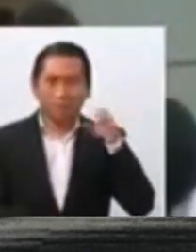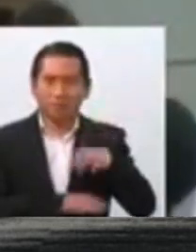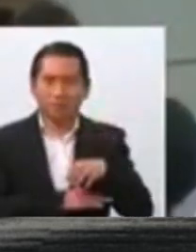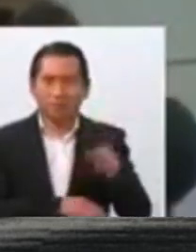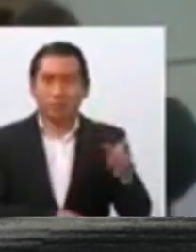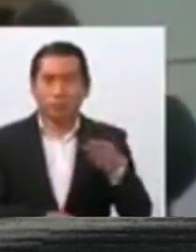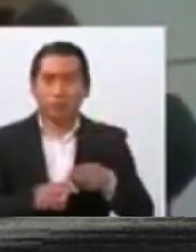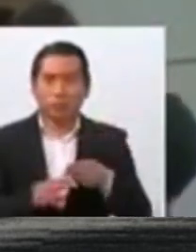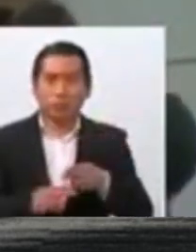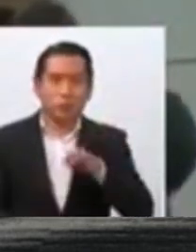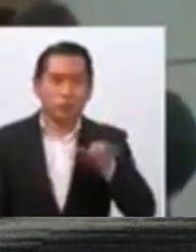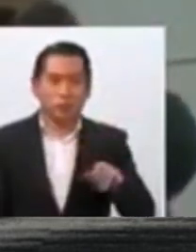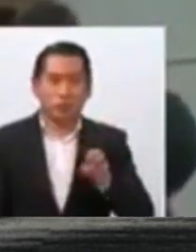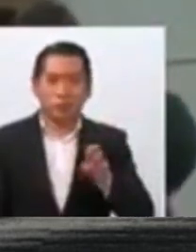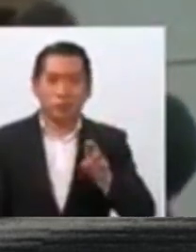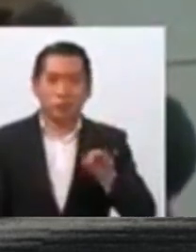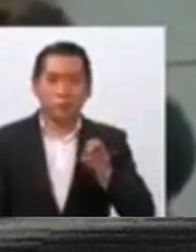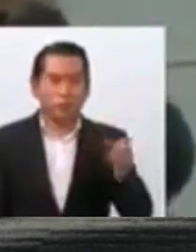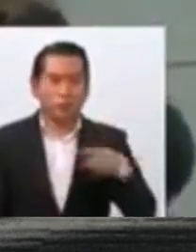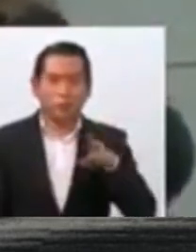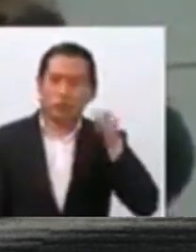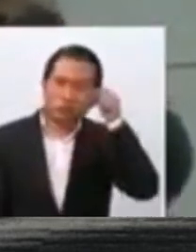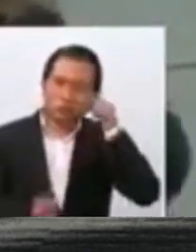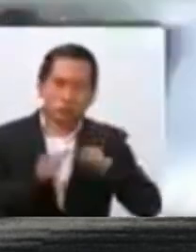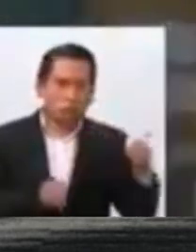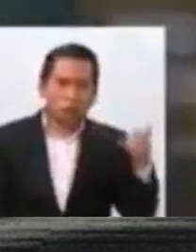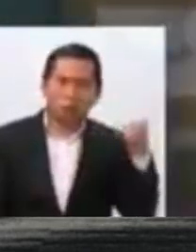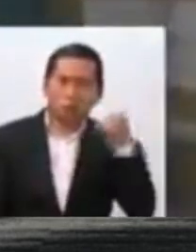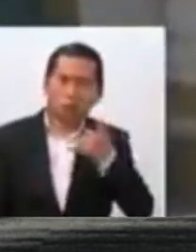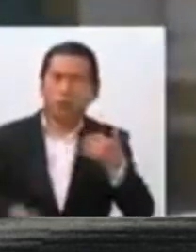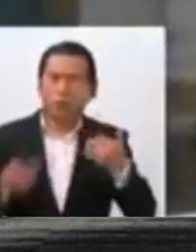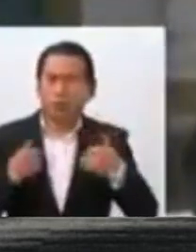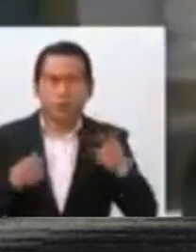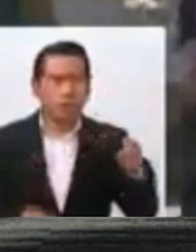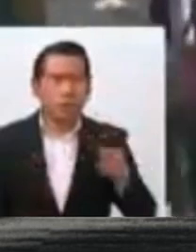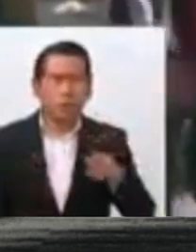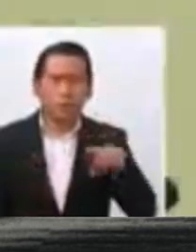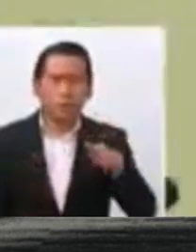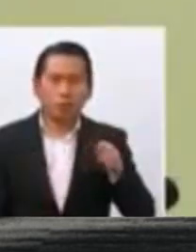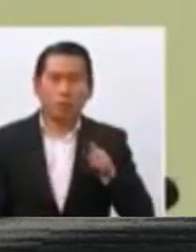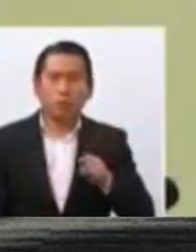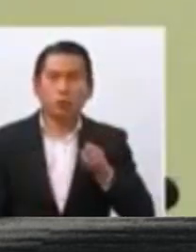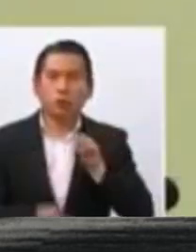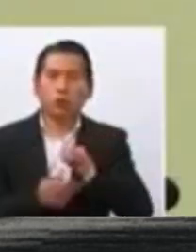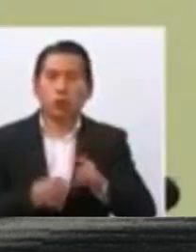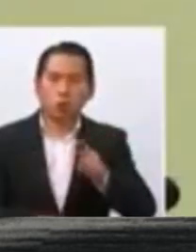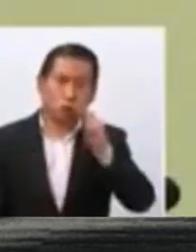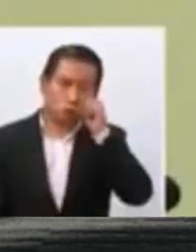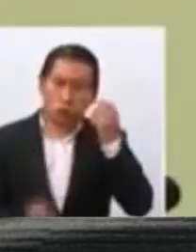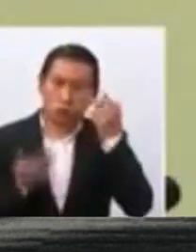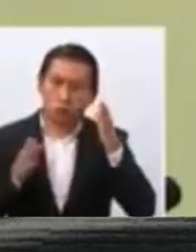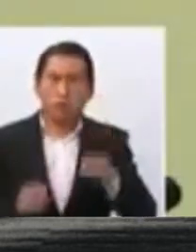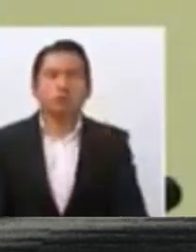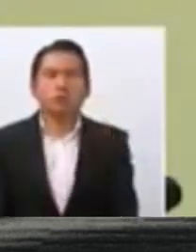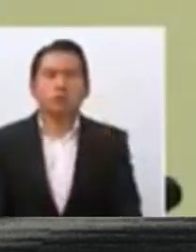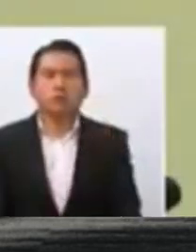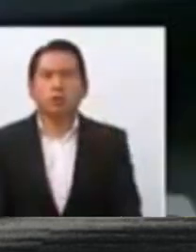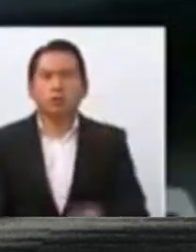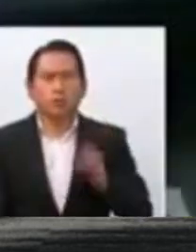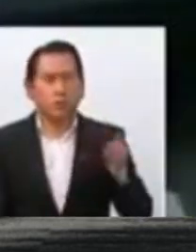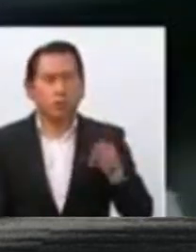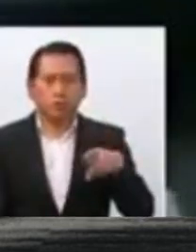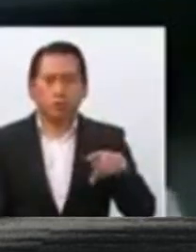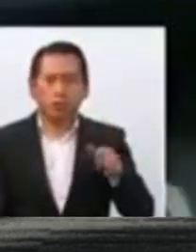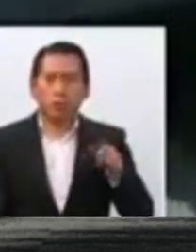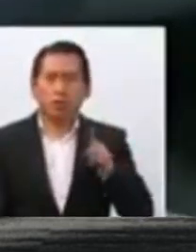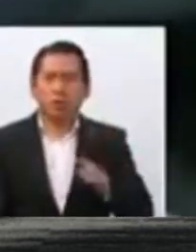Justiniano, quien manifestó que no recuerda si la llamada fue realizada por Ricardo Paz o Tuto Quiroga. Y no sé si fue Ricardo